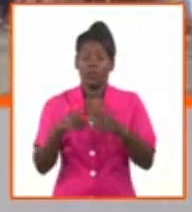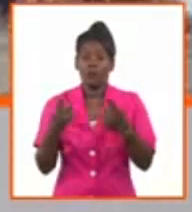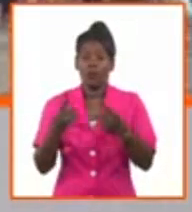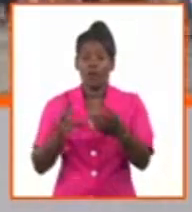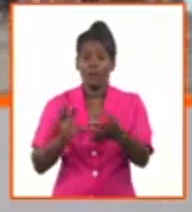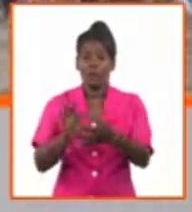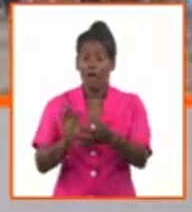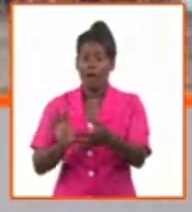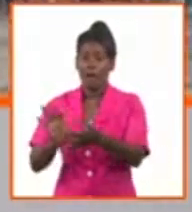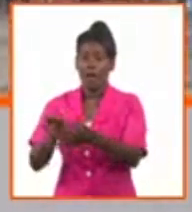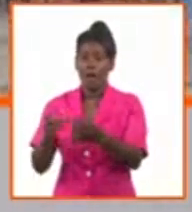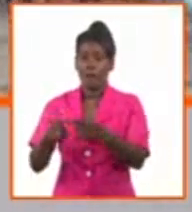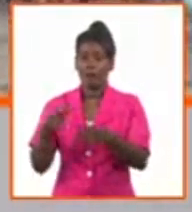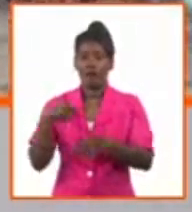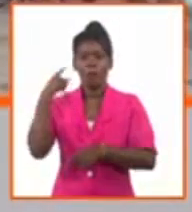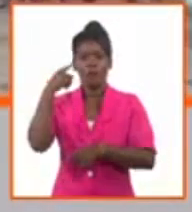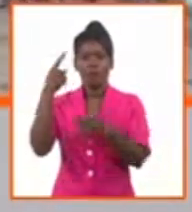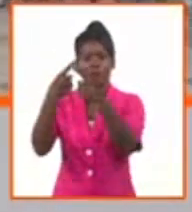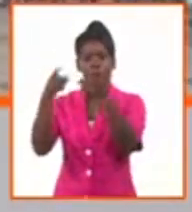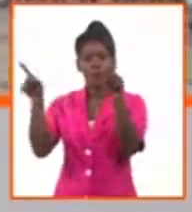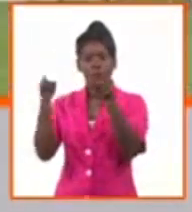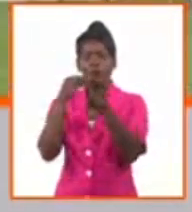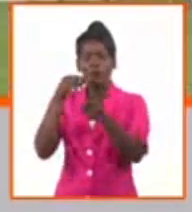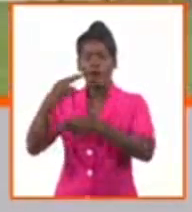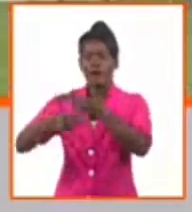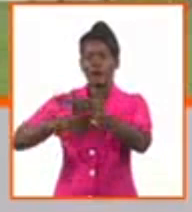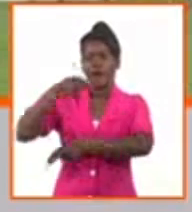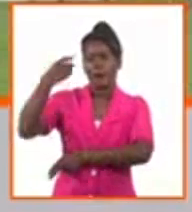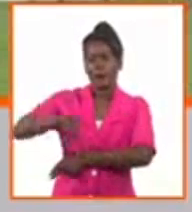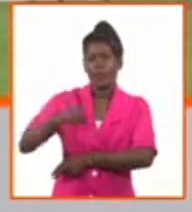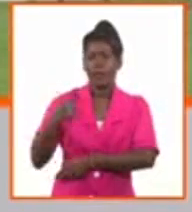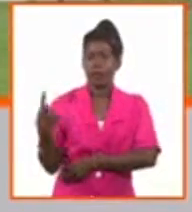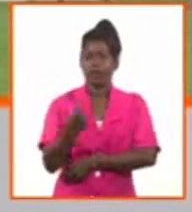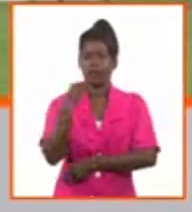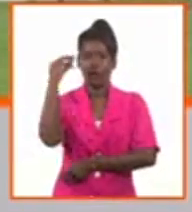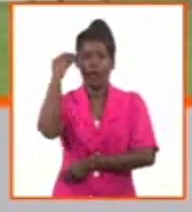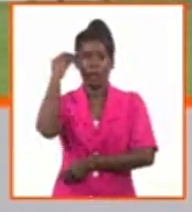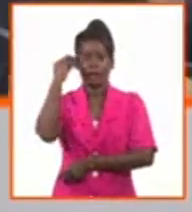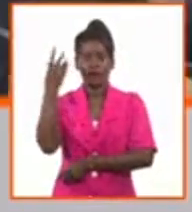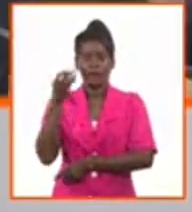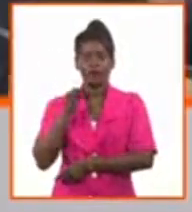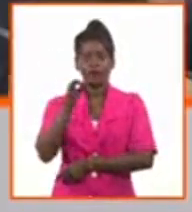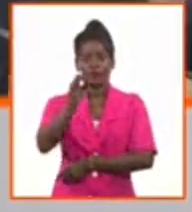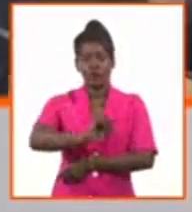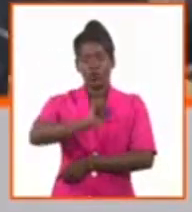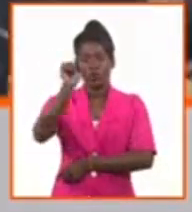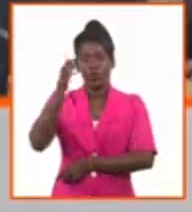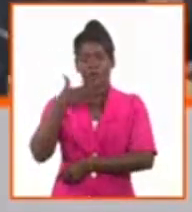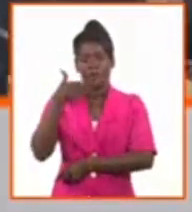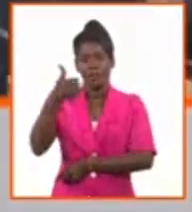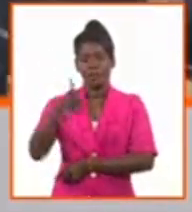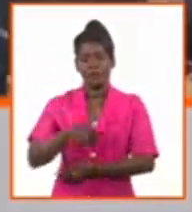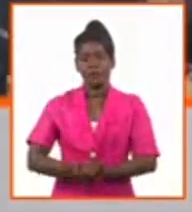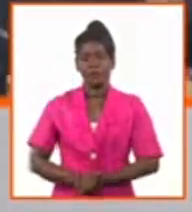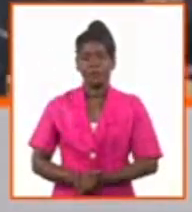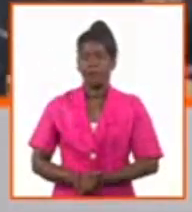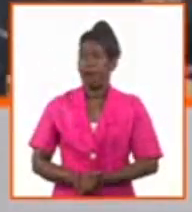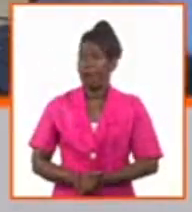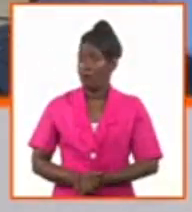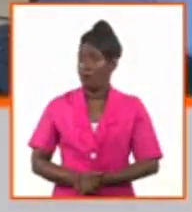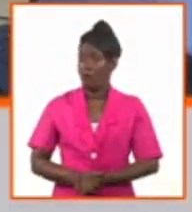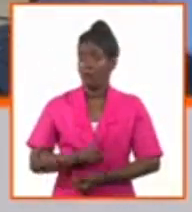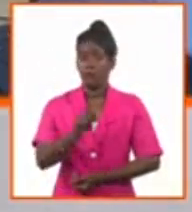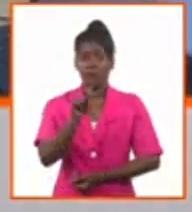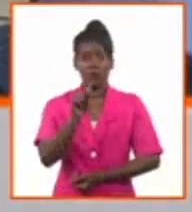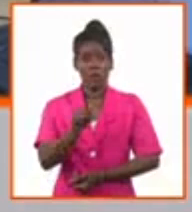supuesto invitamos al resto del país que esto pueda ser una práctica que se socialice. Creo que va a enriquecer mucho el debate. Es parte de